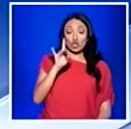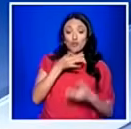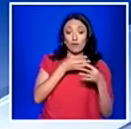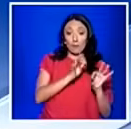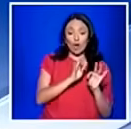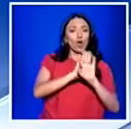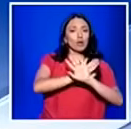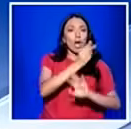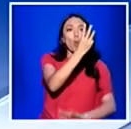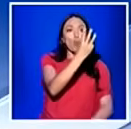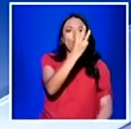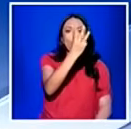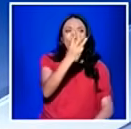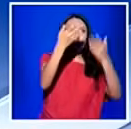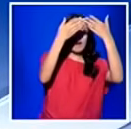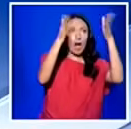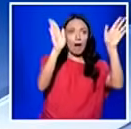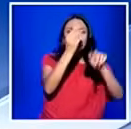web